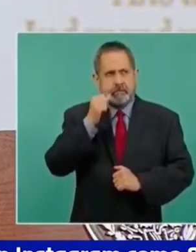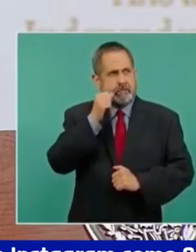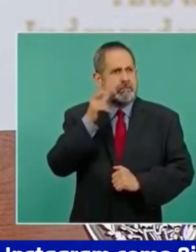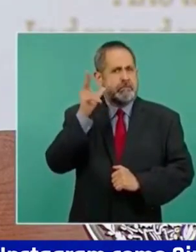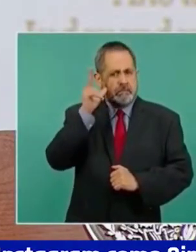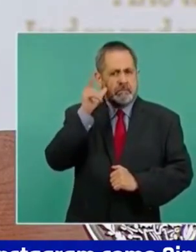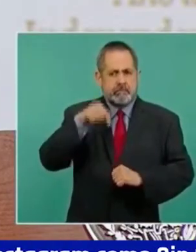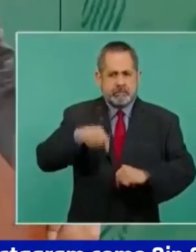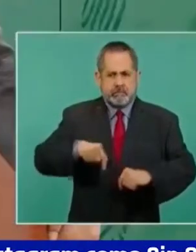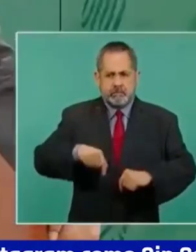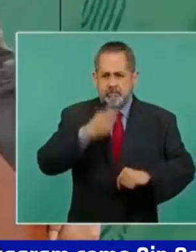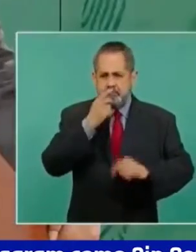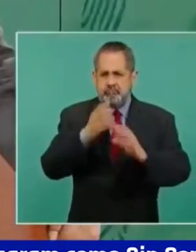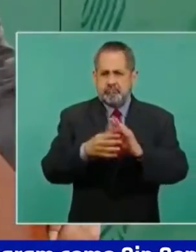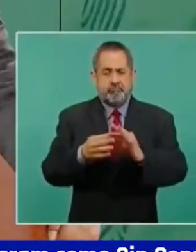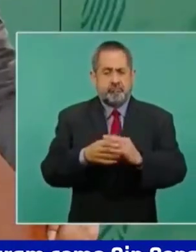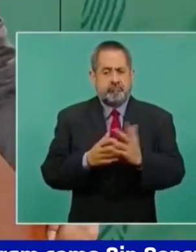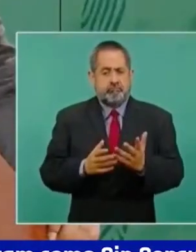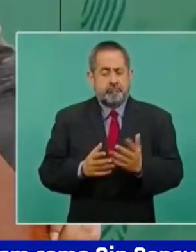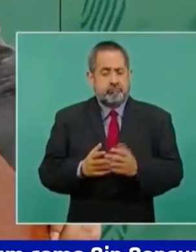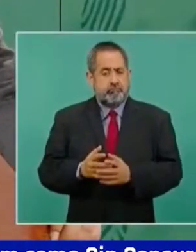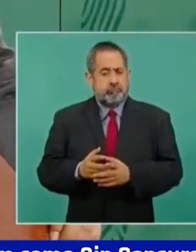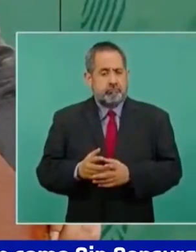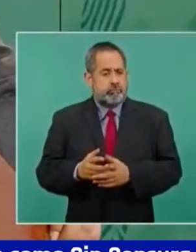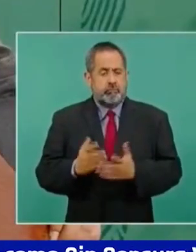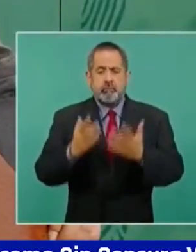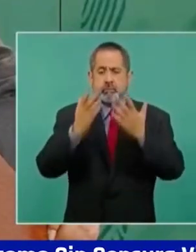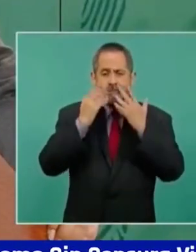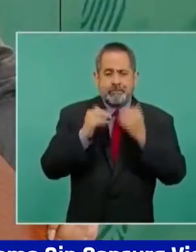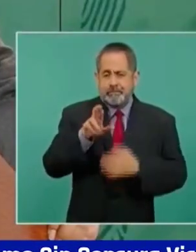antier de que está demostrado que no hay